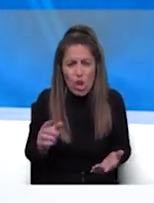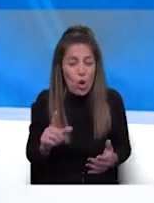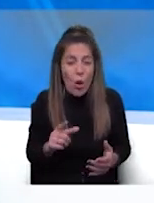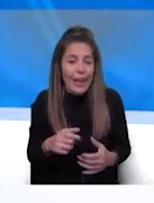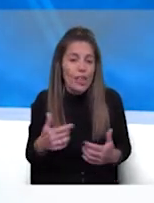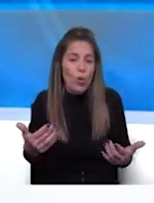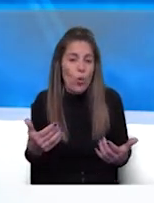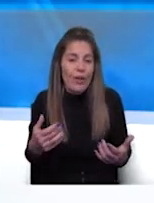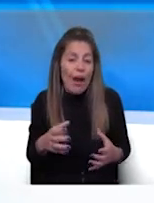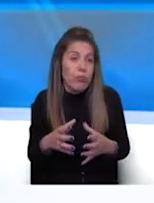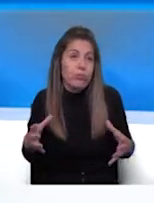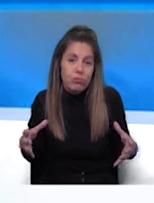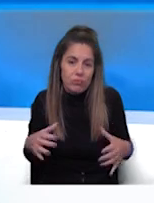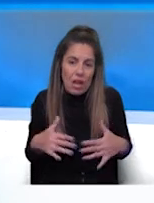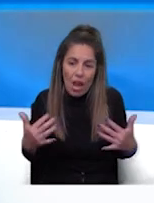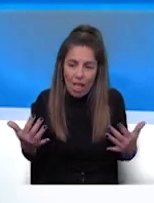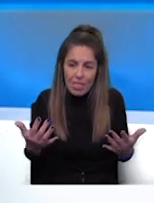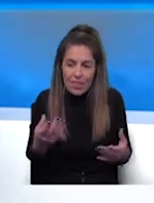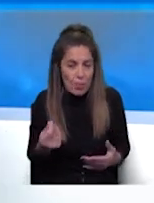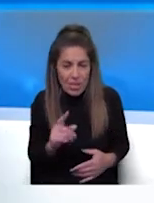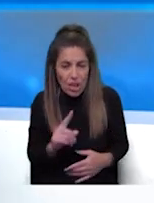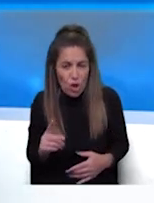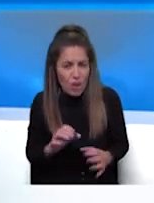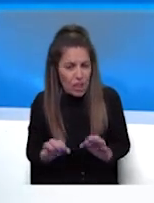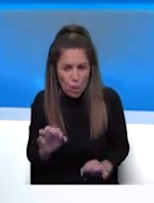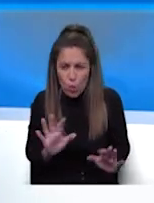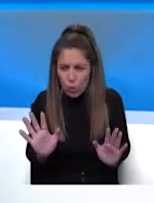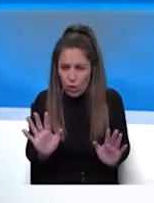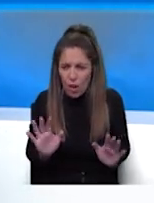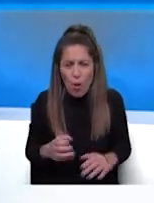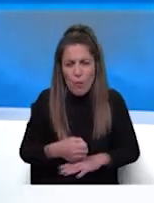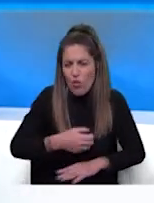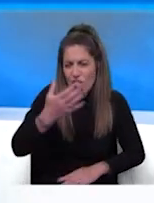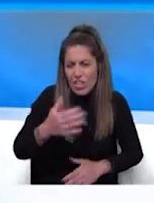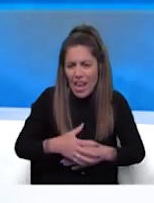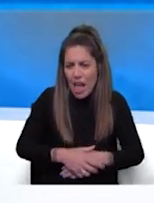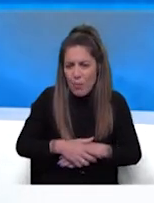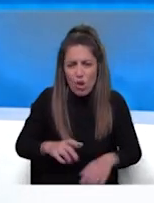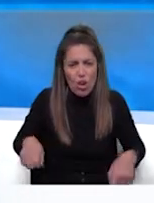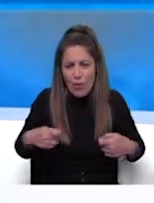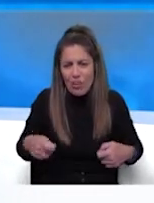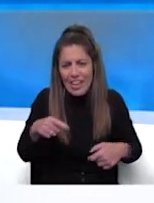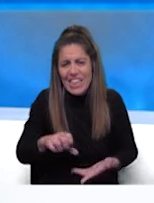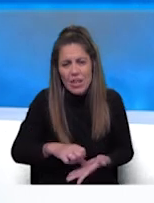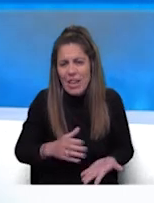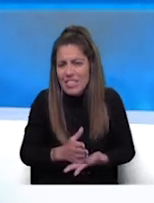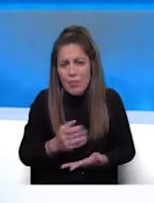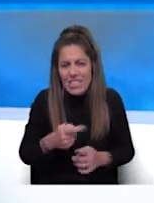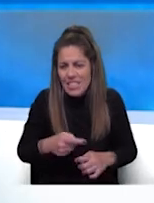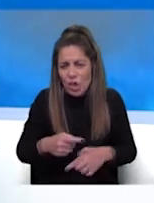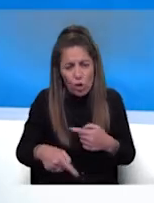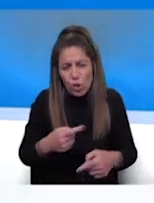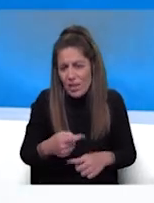caso sofisticado, no hay ningún caso de plata, no hay ningún profesional amigo de los lavadores que en este país siempre han existido y